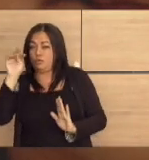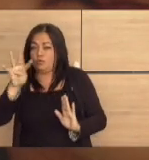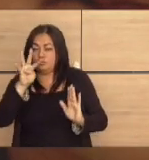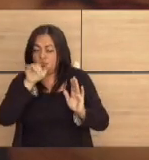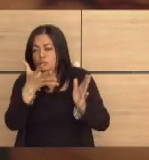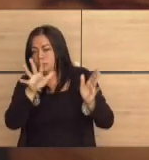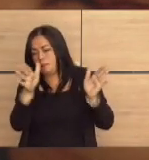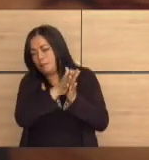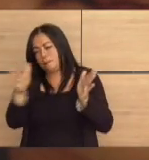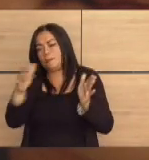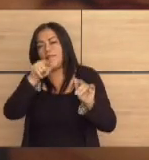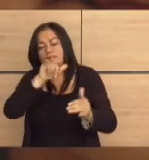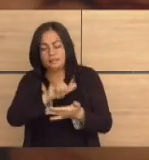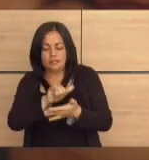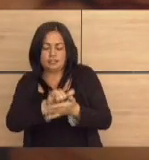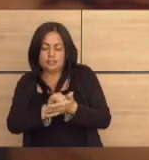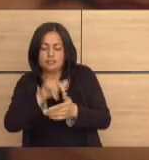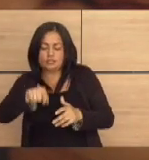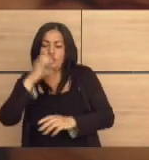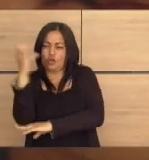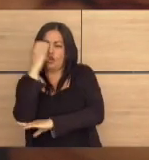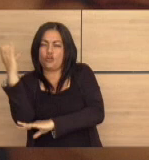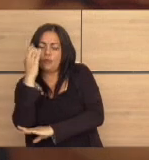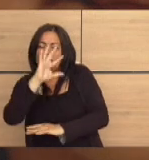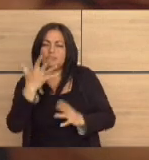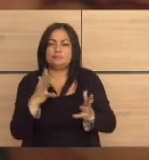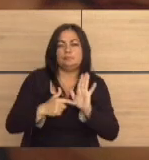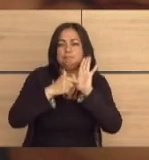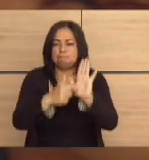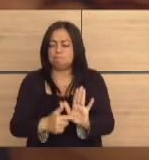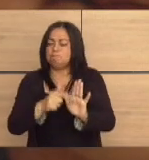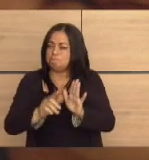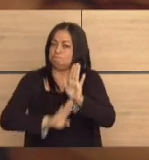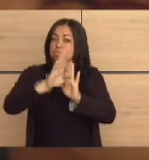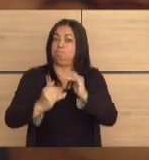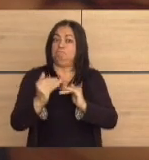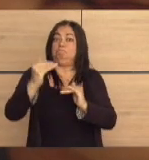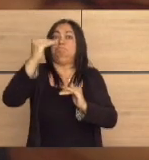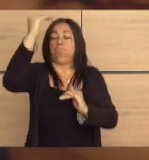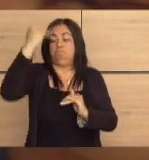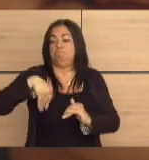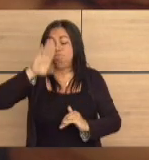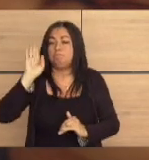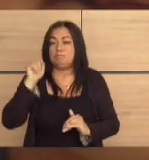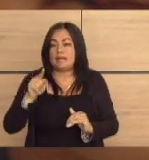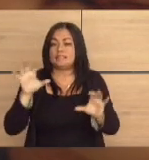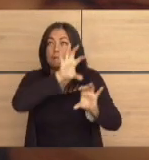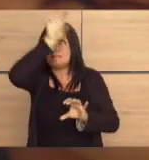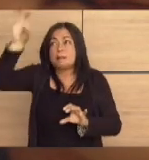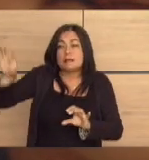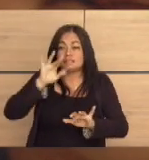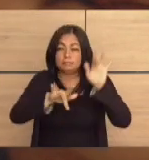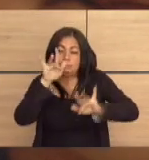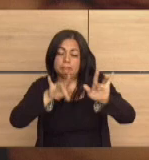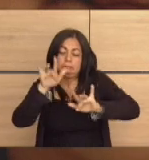resultados en las dos aplicaciones, Colombia mostraba en el año 2015 un incremento, uno de los más altos dentro de los países